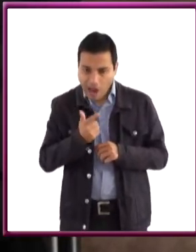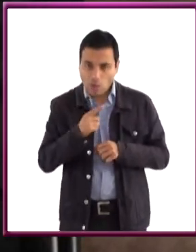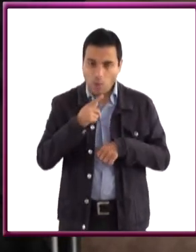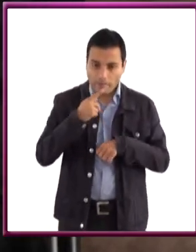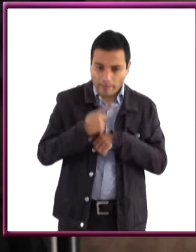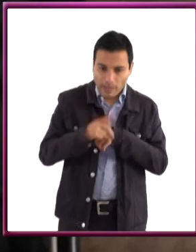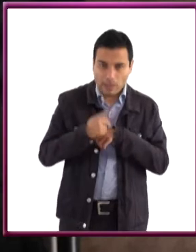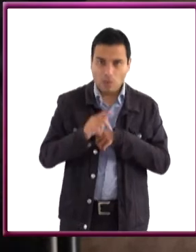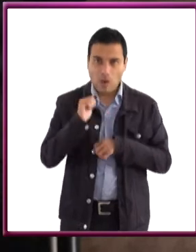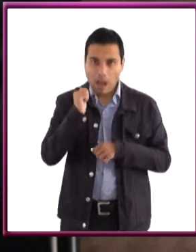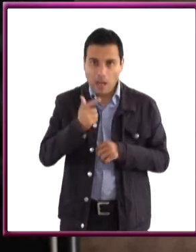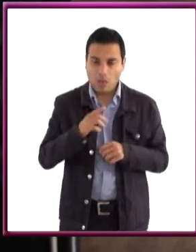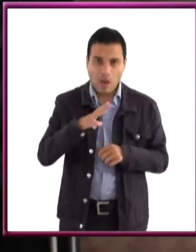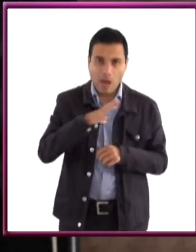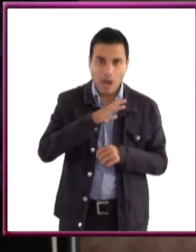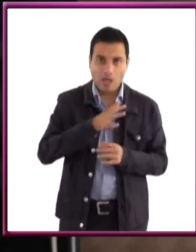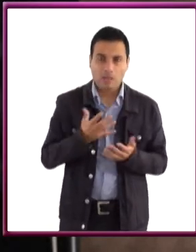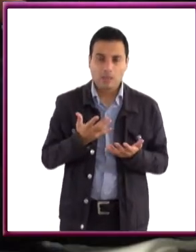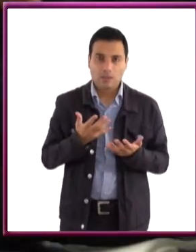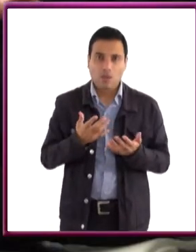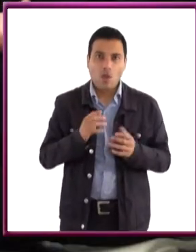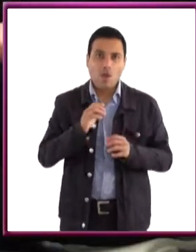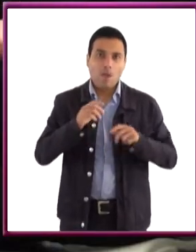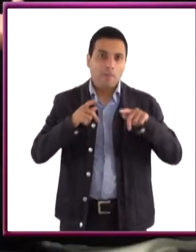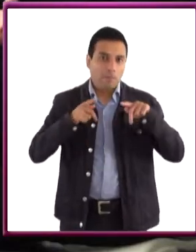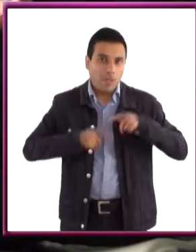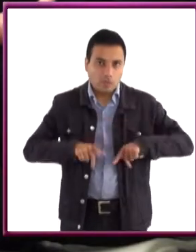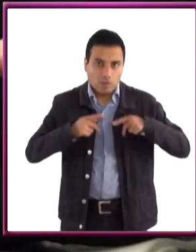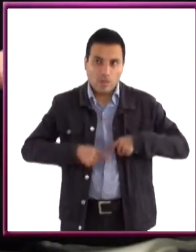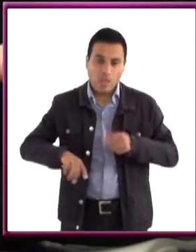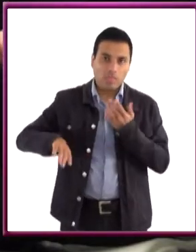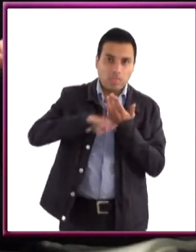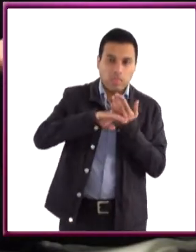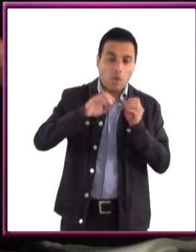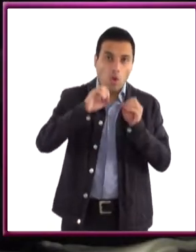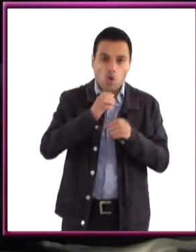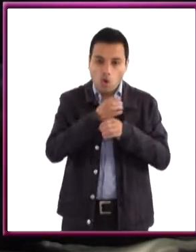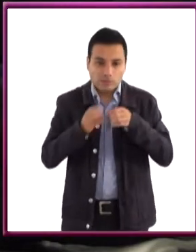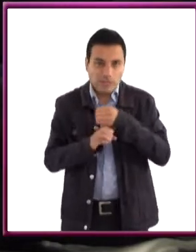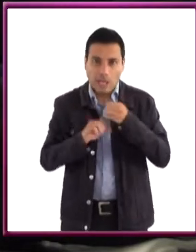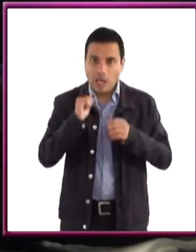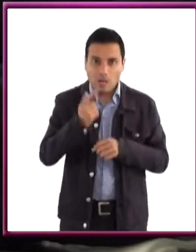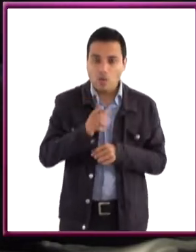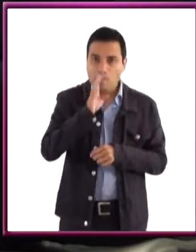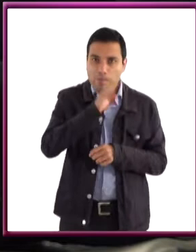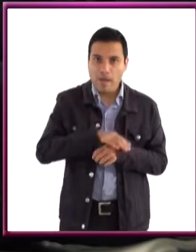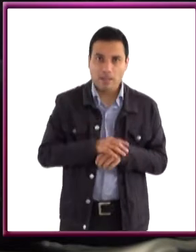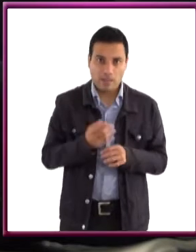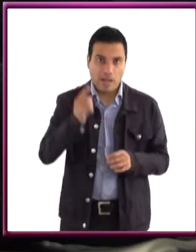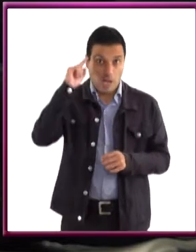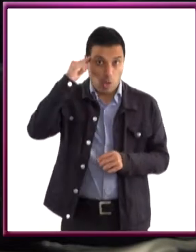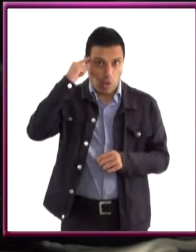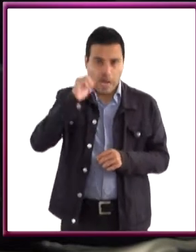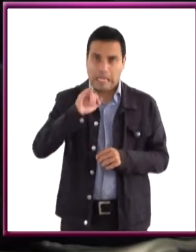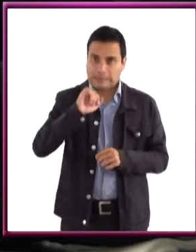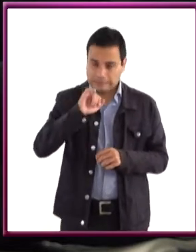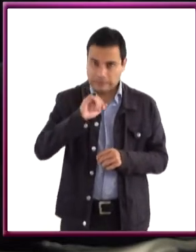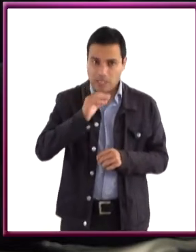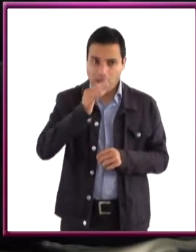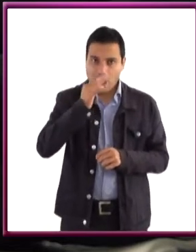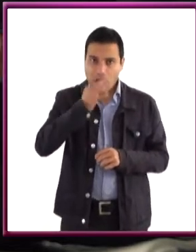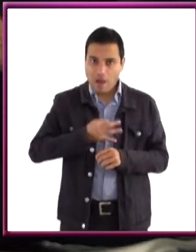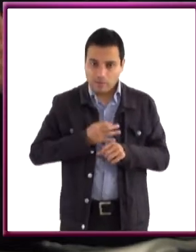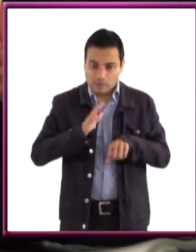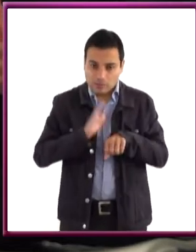daño. Te enojas porque alguien te hizo daño o algo potencialmente te puede dañar. Entonces sí tiene una función. No